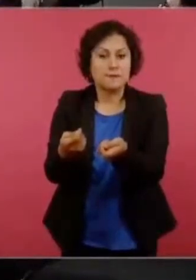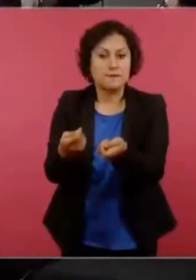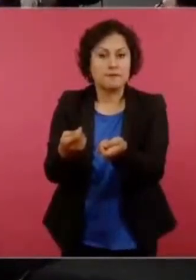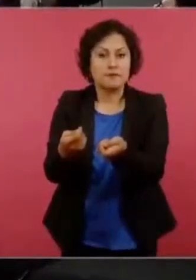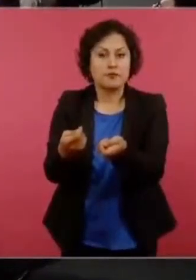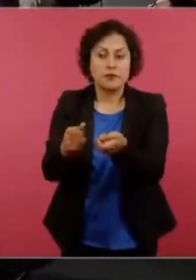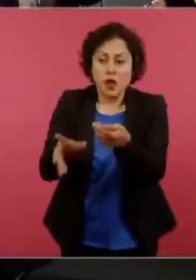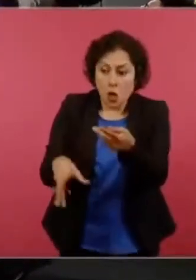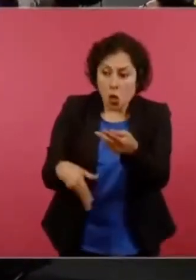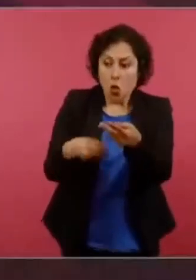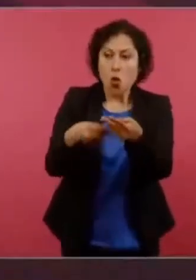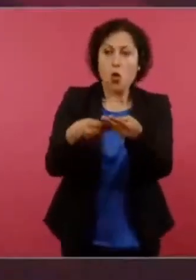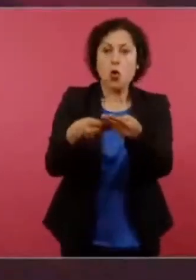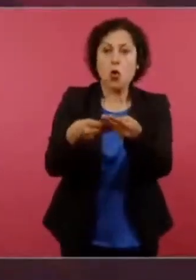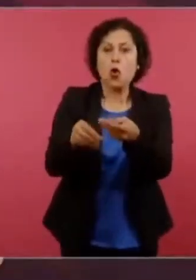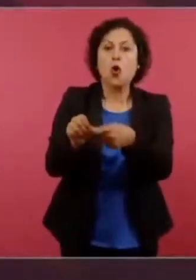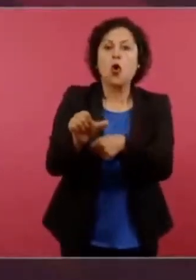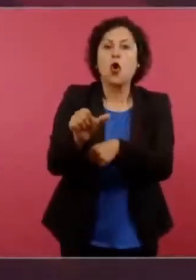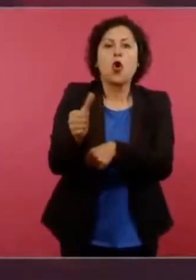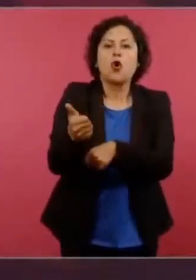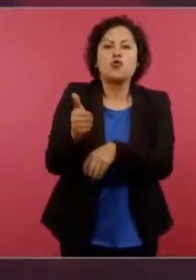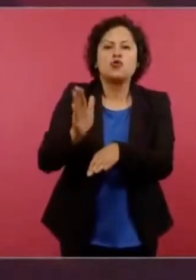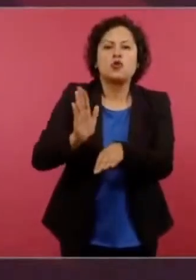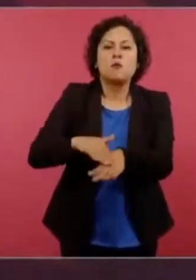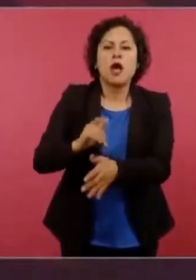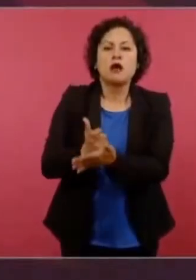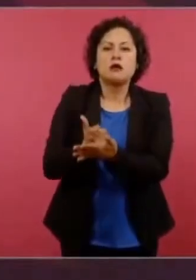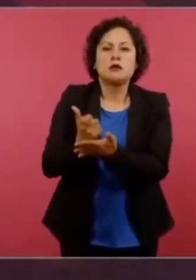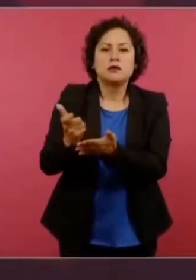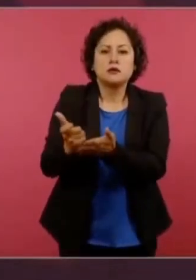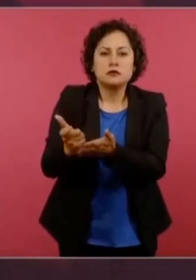otros pagos del presupuesto